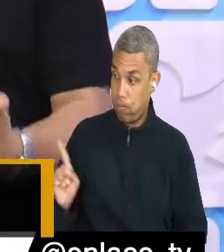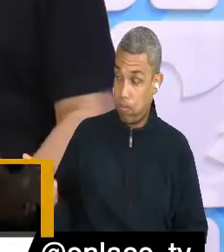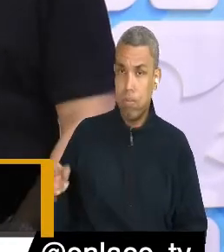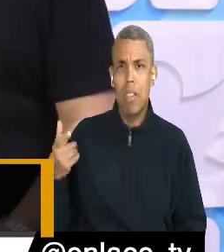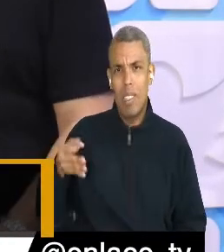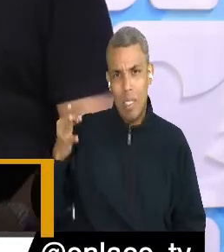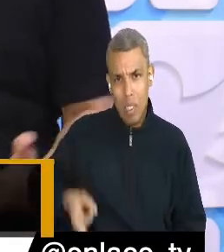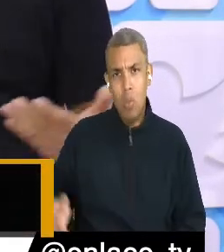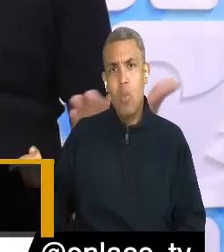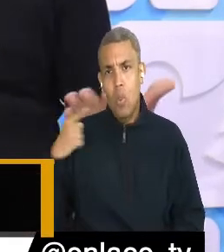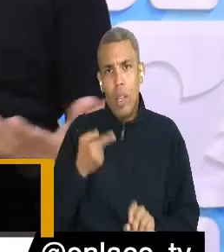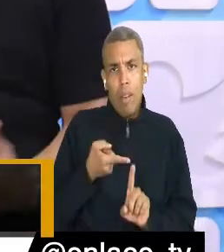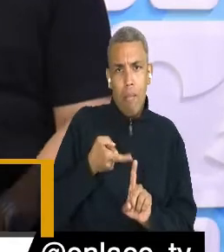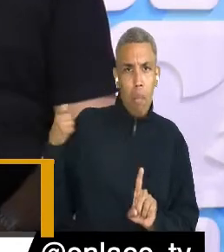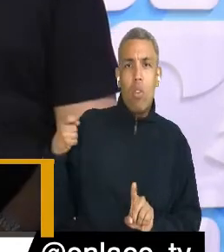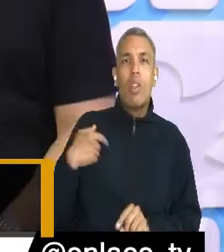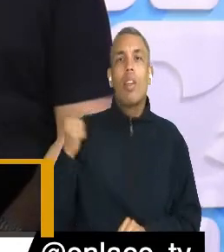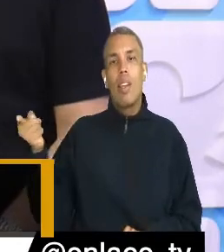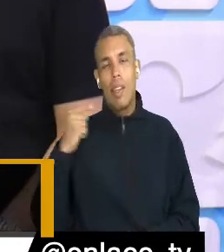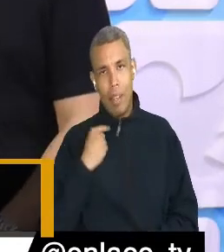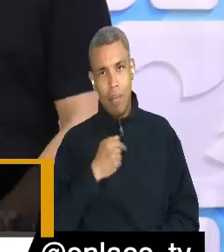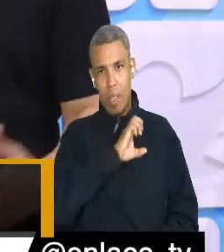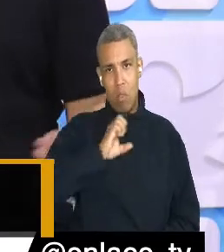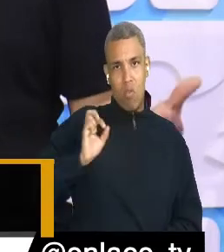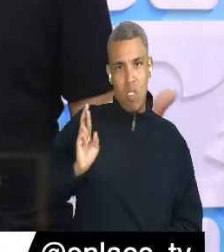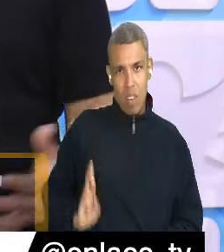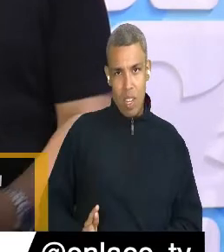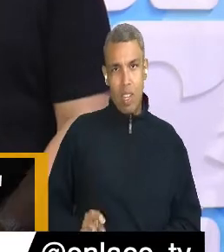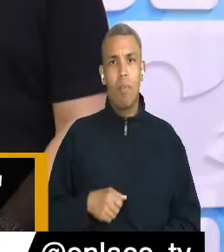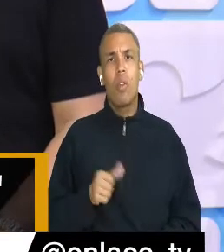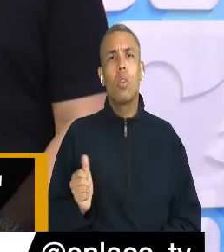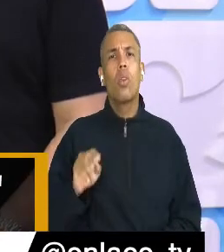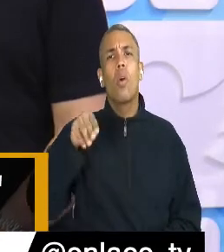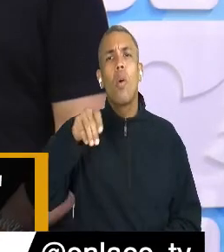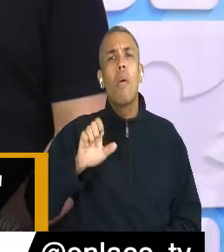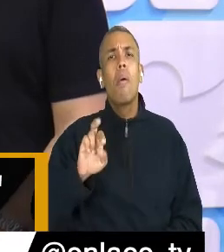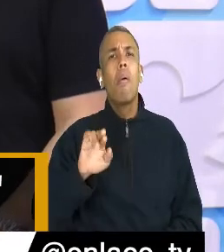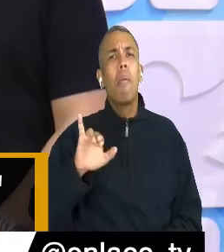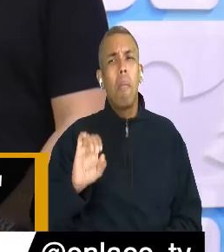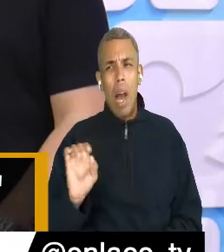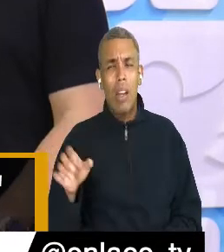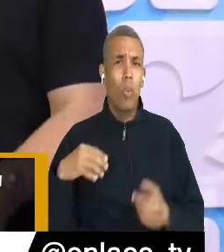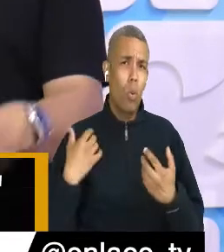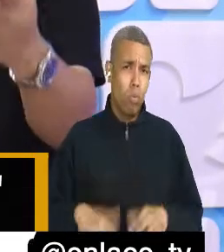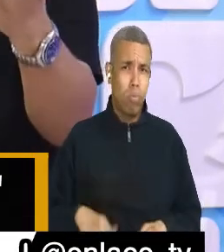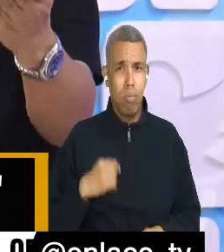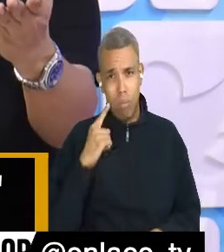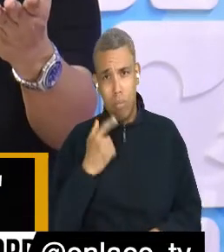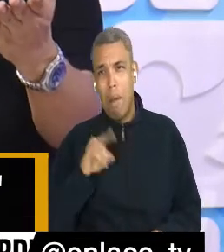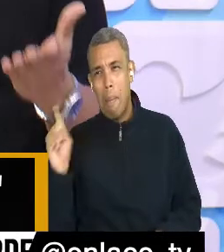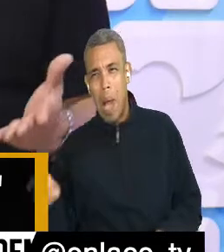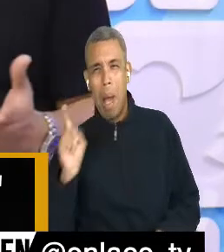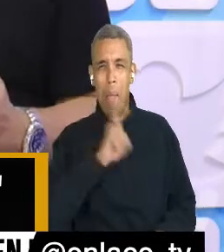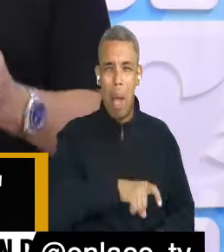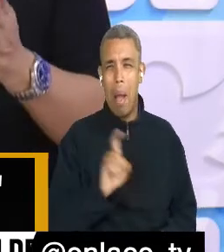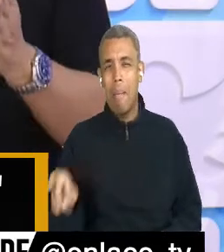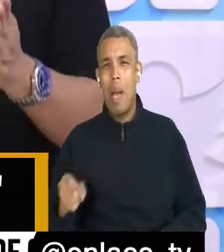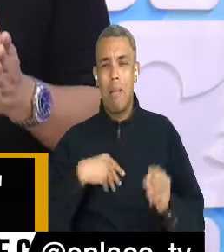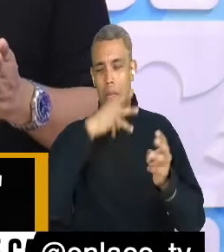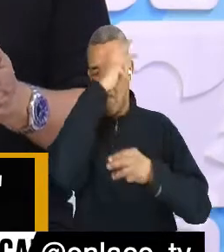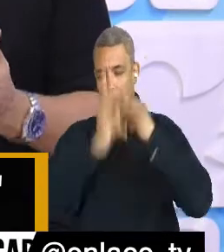experto en manejo de crisis, a Mario Hernández, un hombre muy ocupado que mantiene viajando por el mundo para atender sus negocios. Y la idea es que todos ustedes puedan